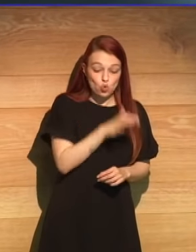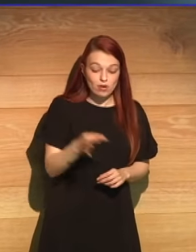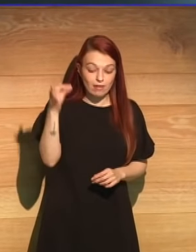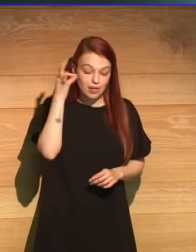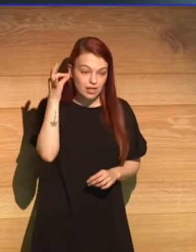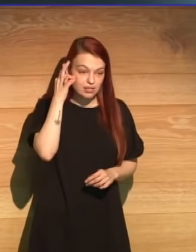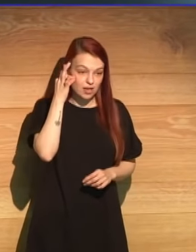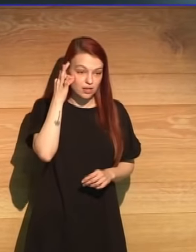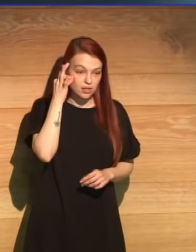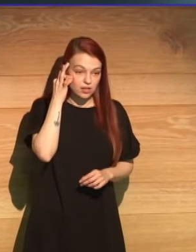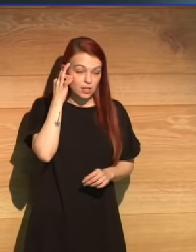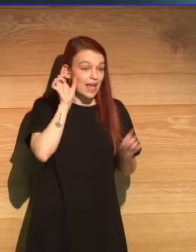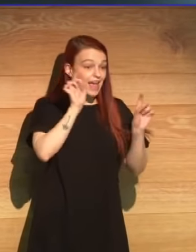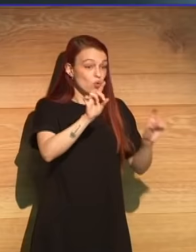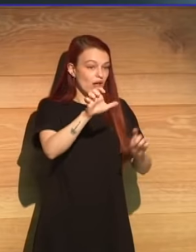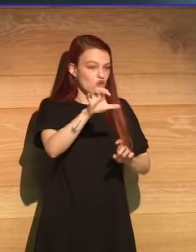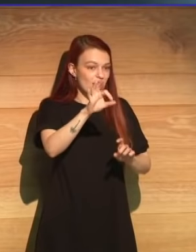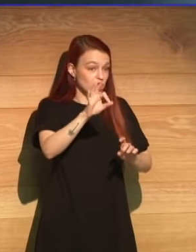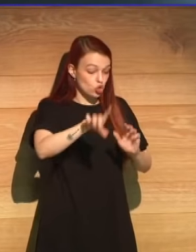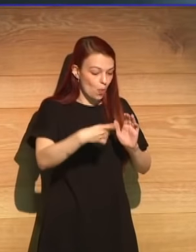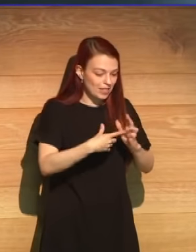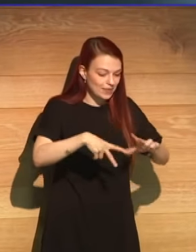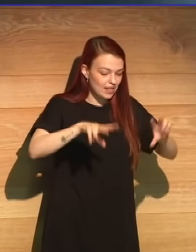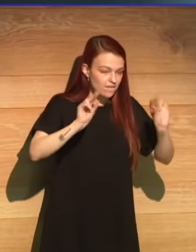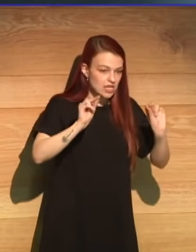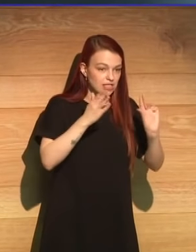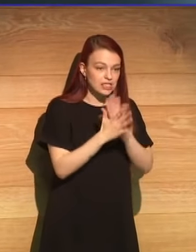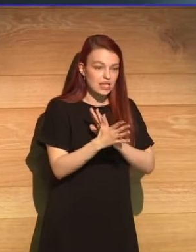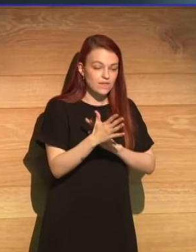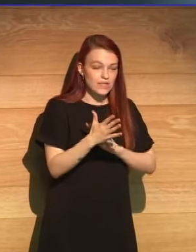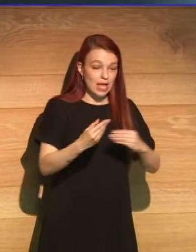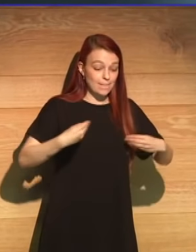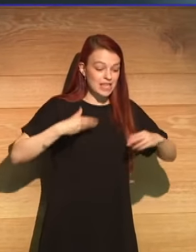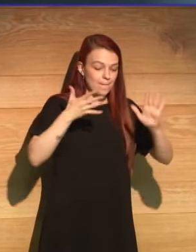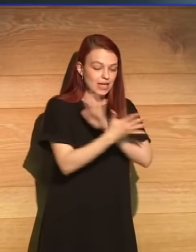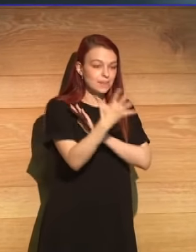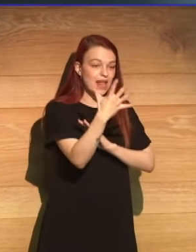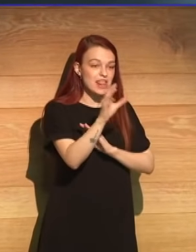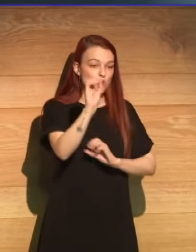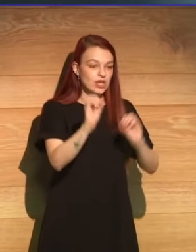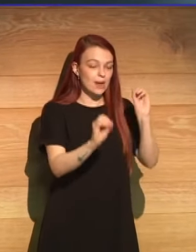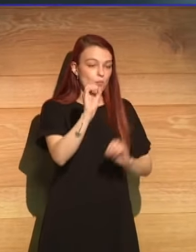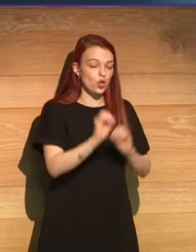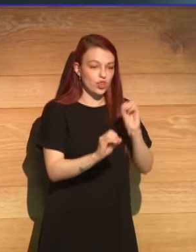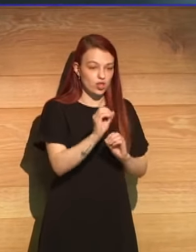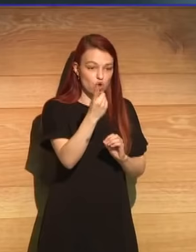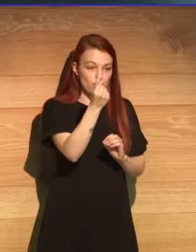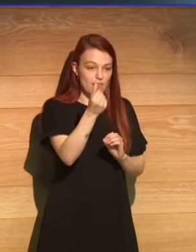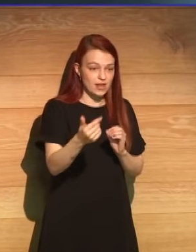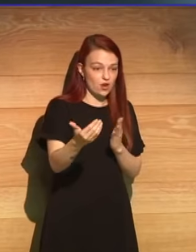el ciclo completo de educación secundaria, eso supone un 50% más de ingresos de por vida para ella. Y si acaba primaria,